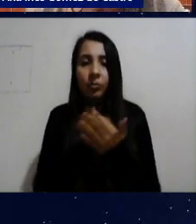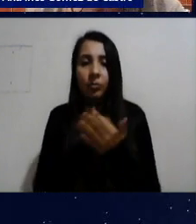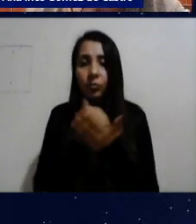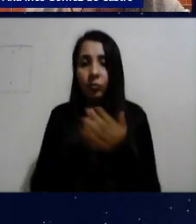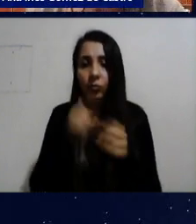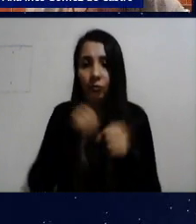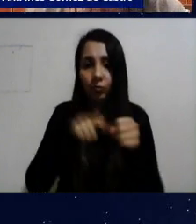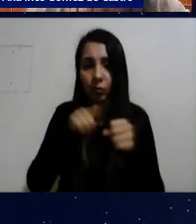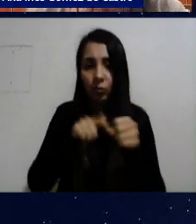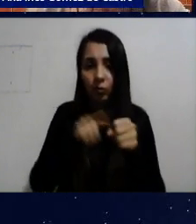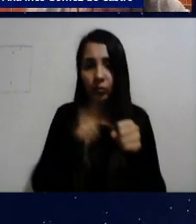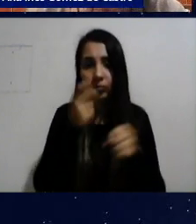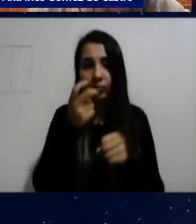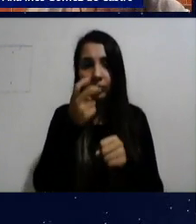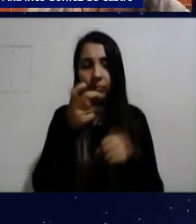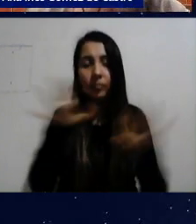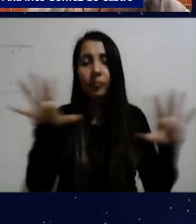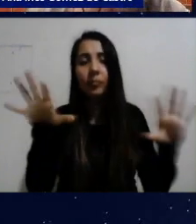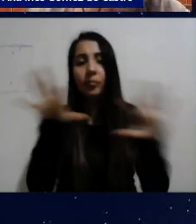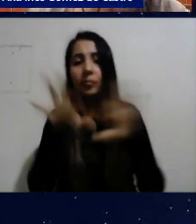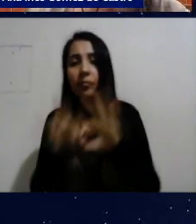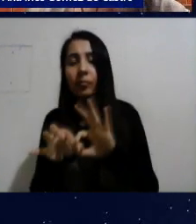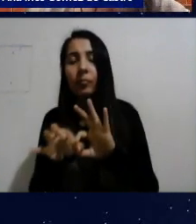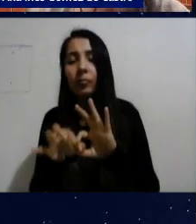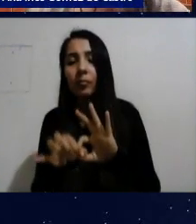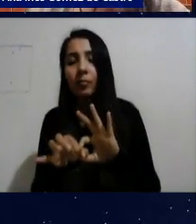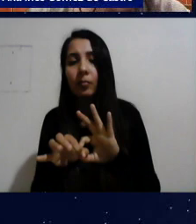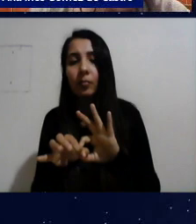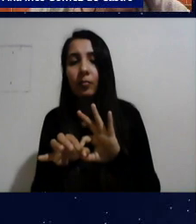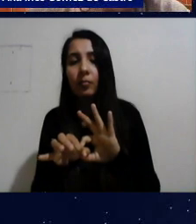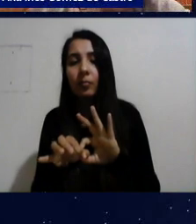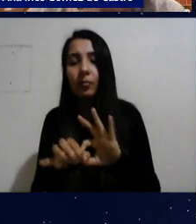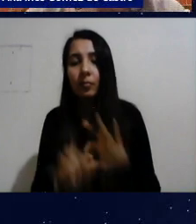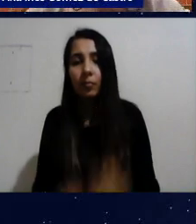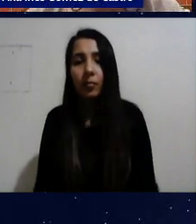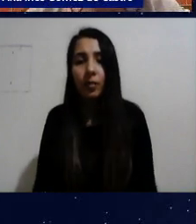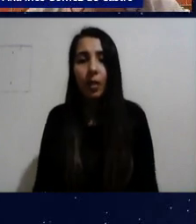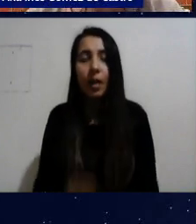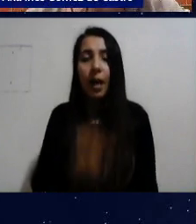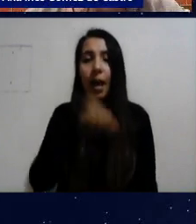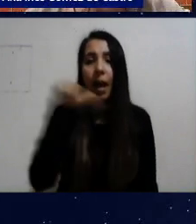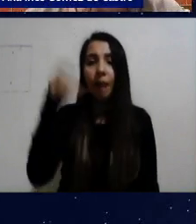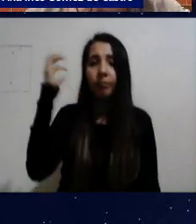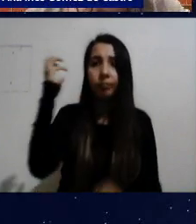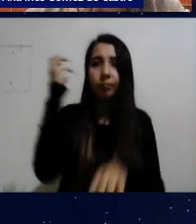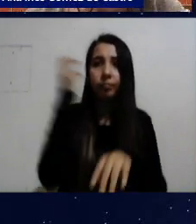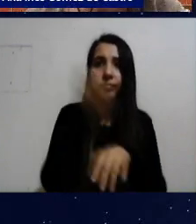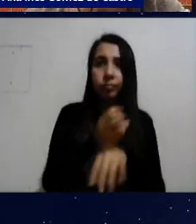y aquellos que aparecen en azul, este azul de aquí, está relacionado con los